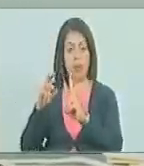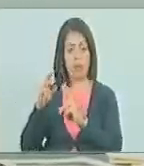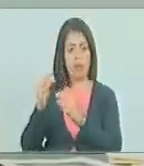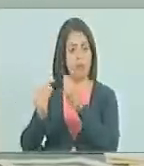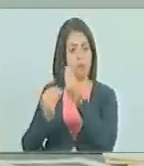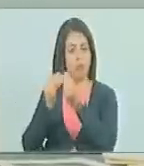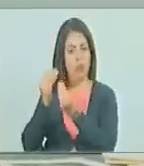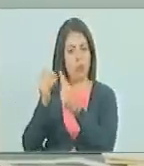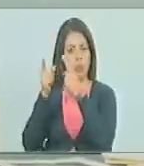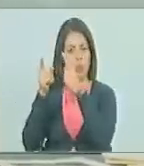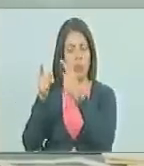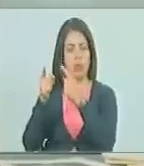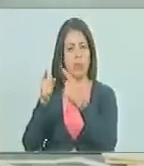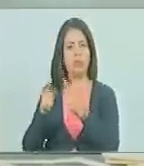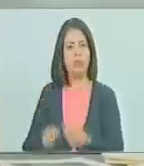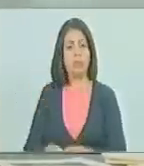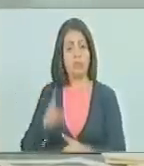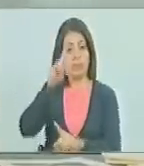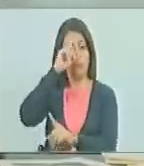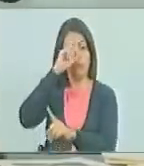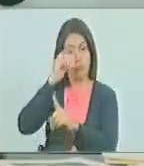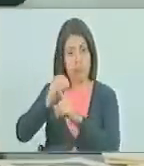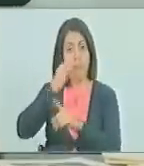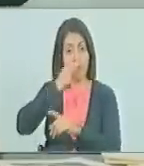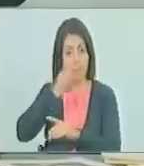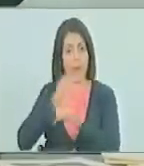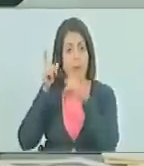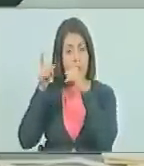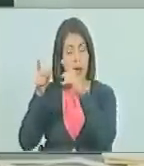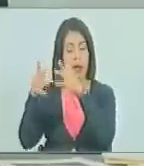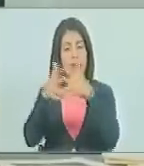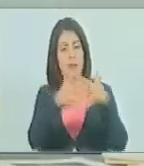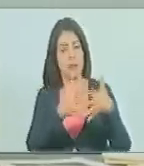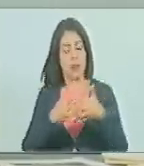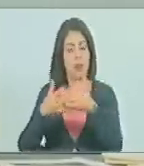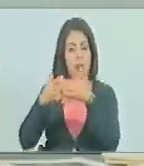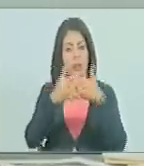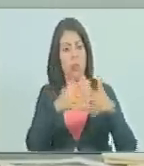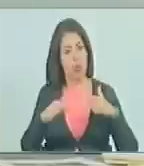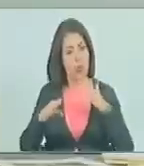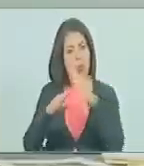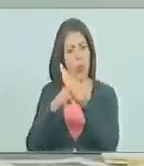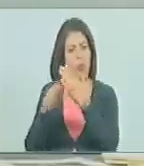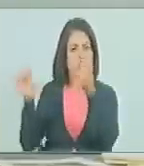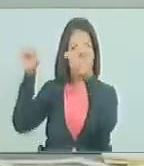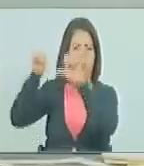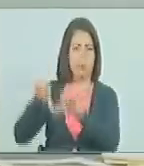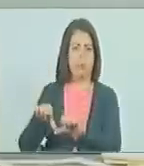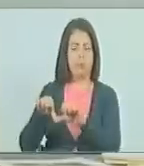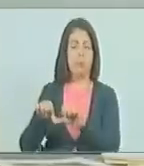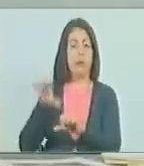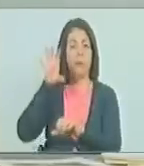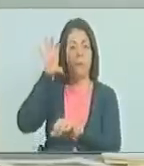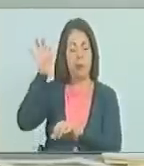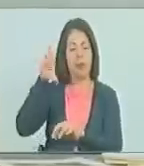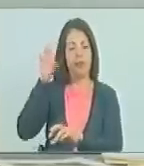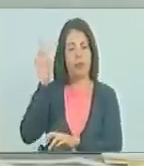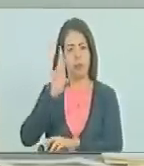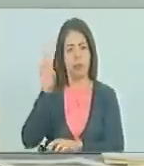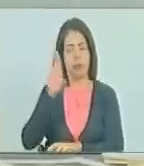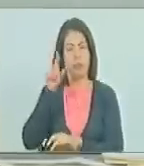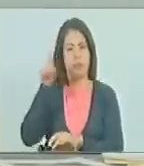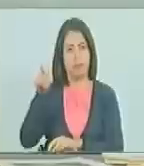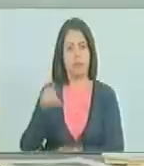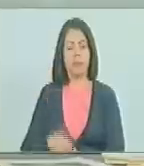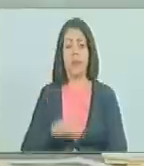cómo son los objetivos reales del imperialismo norteamericano: destruir una patria, una república,